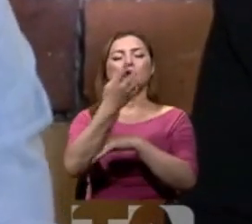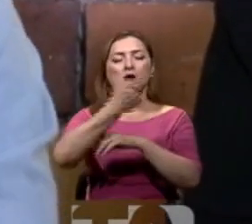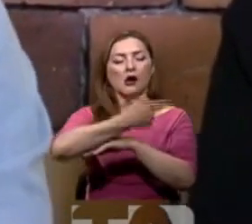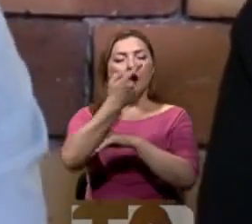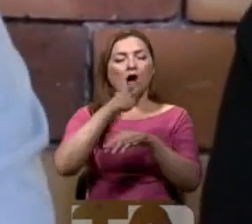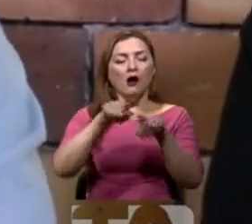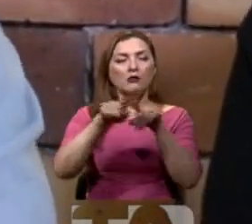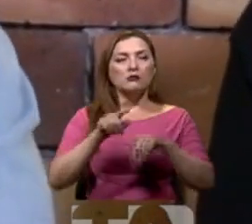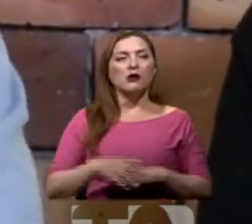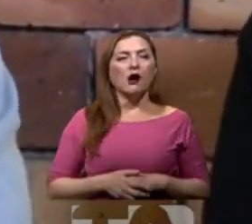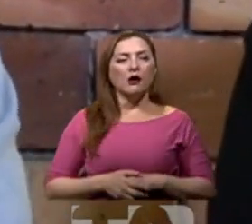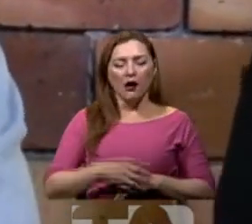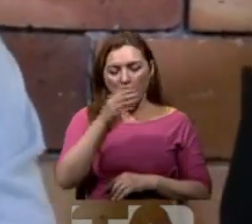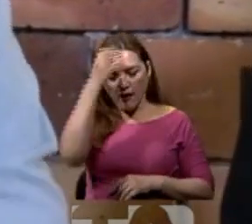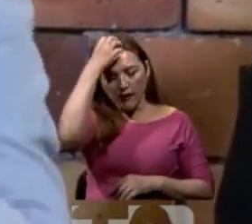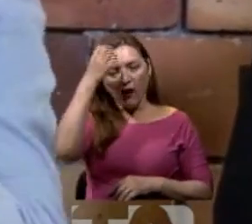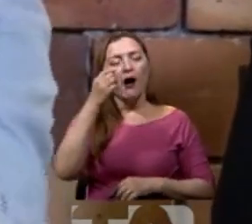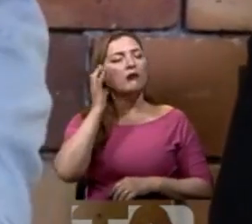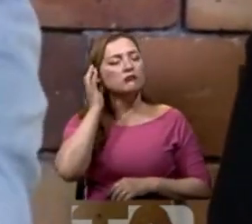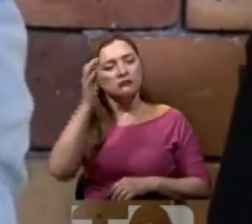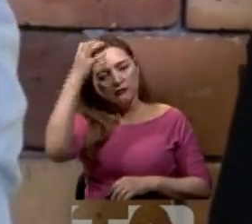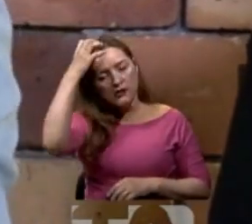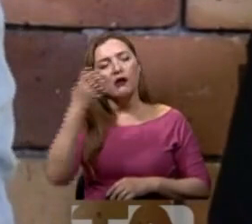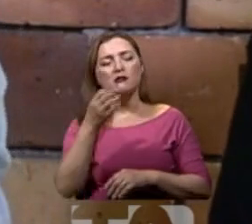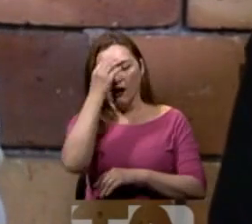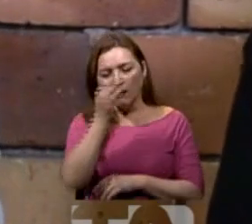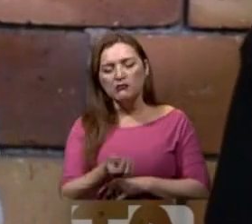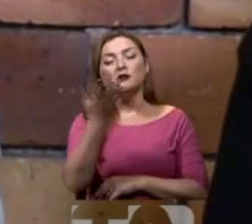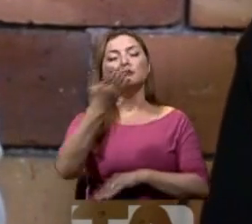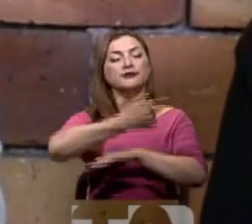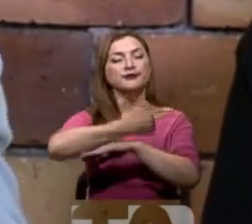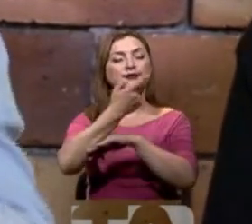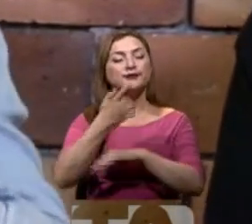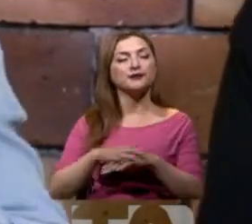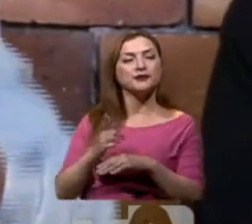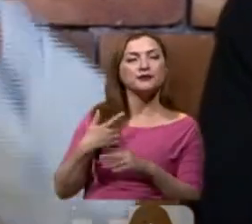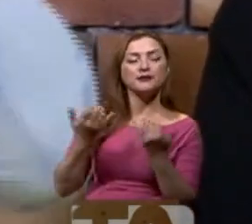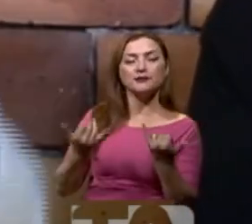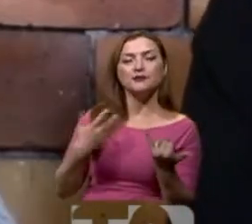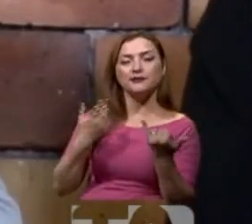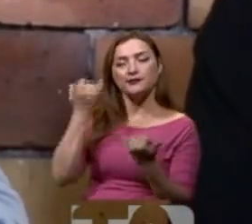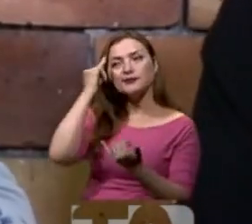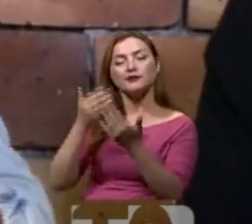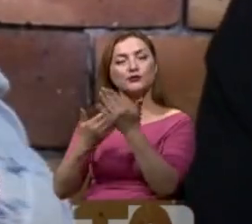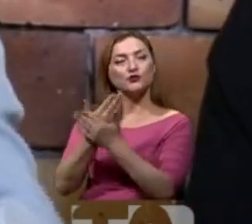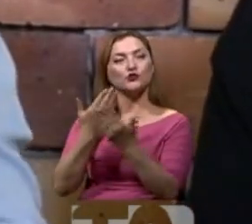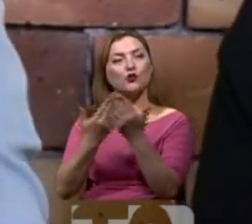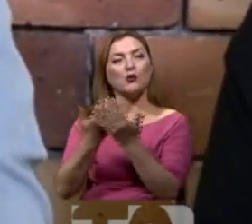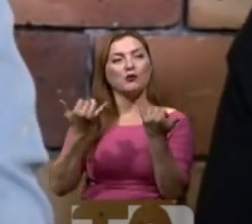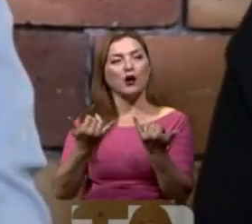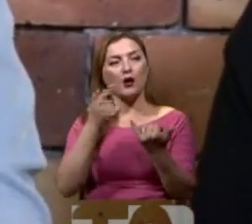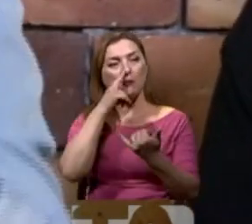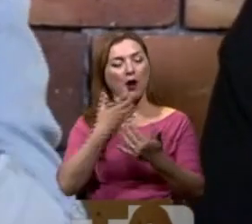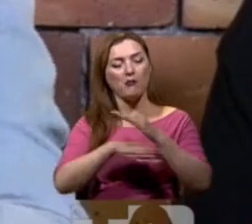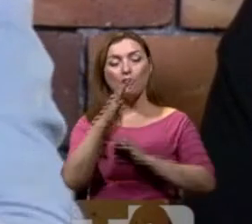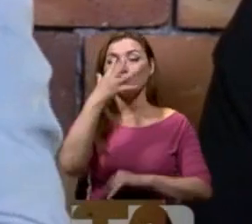concurso. Mi rey, mi reina, buenos días. Veo, justamente el día de ayer estábamos diciendo que necesitamos innovación, algo nuevo aquí en la guagua